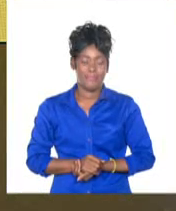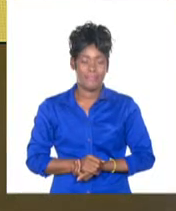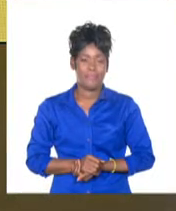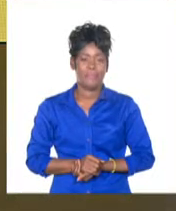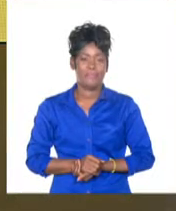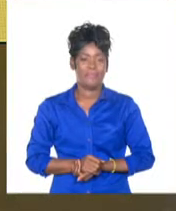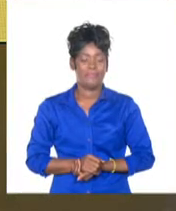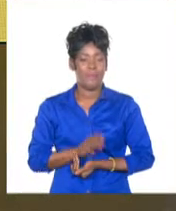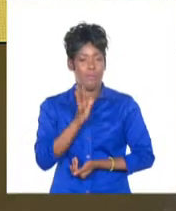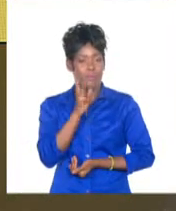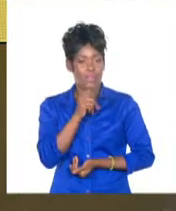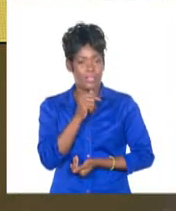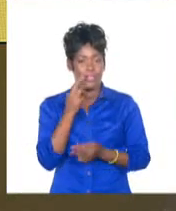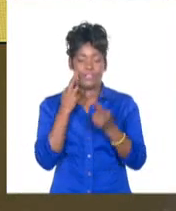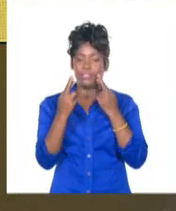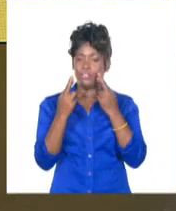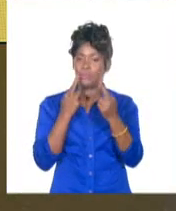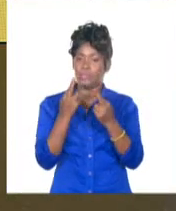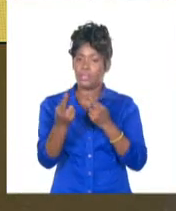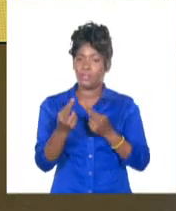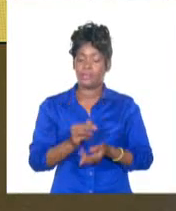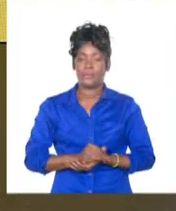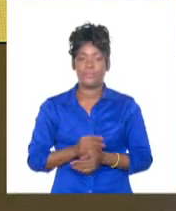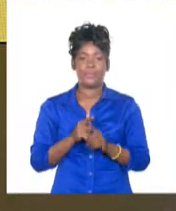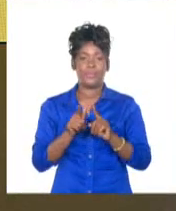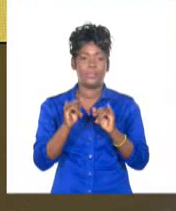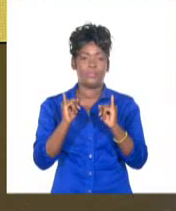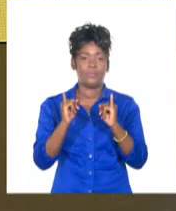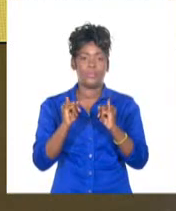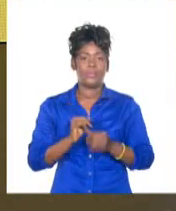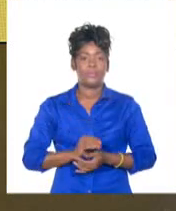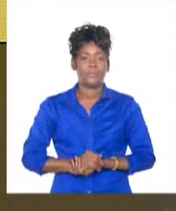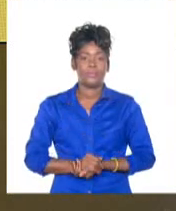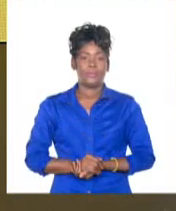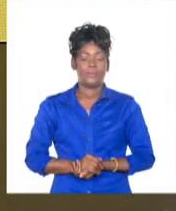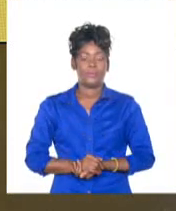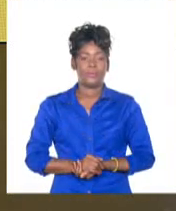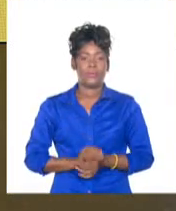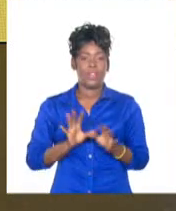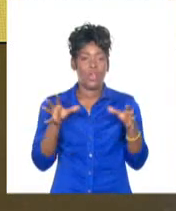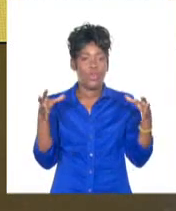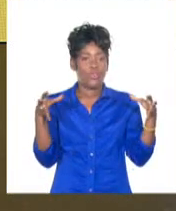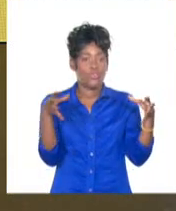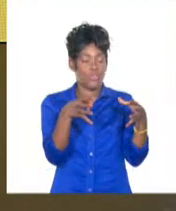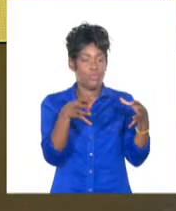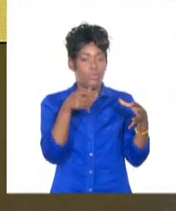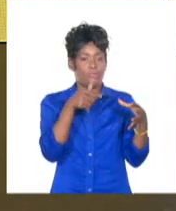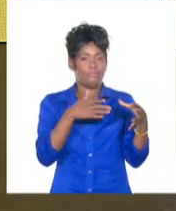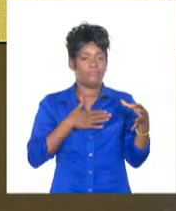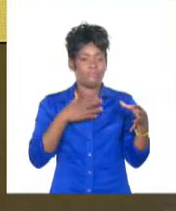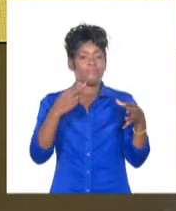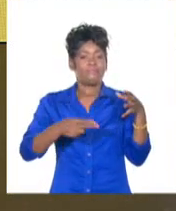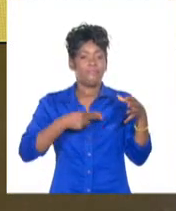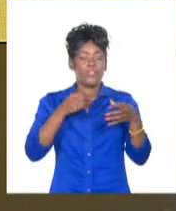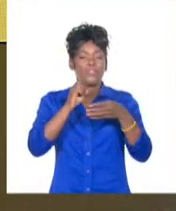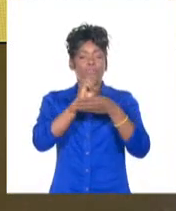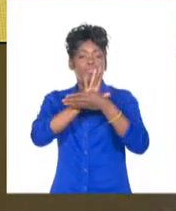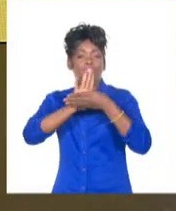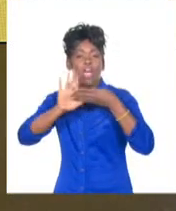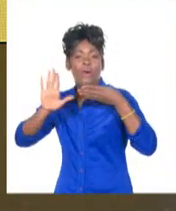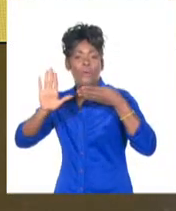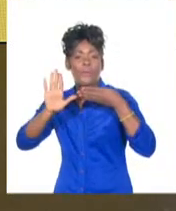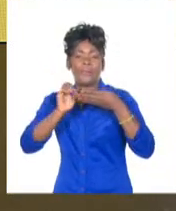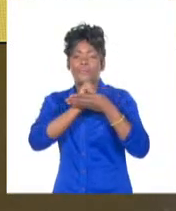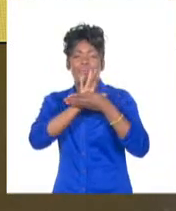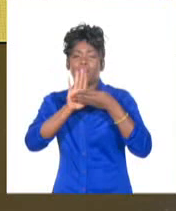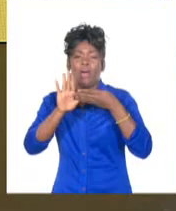Merecido homenaje. Seguimos con otros temas. La compañía Ópera de la Calle presenta Raíces, un espectáculo con dirección general del